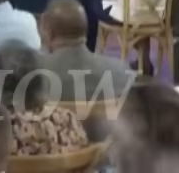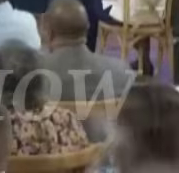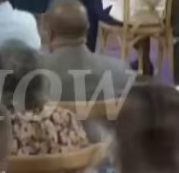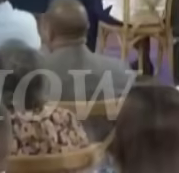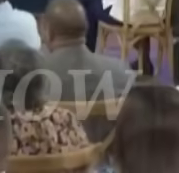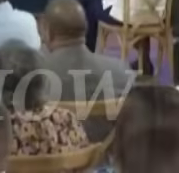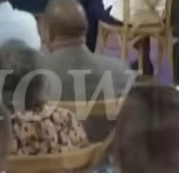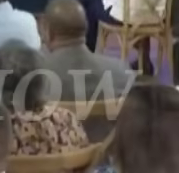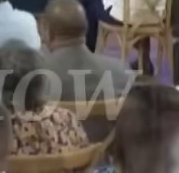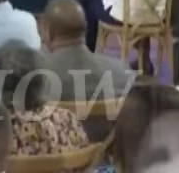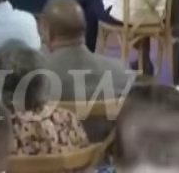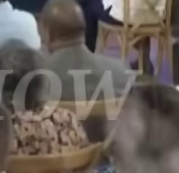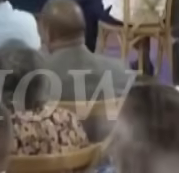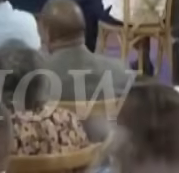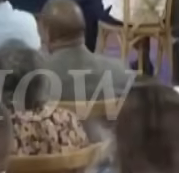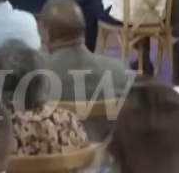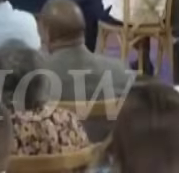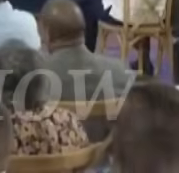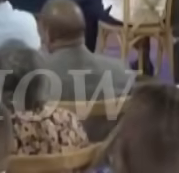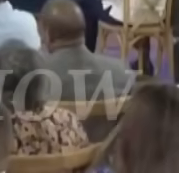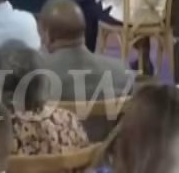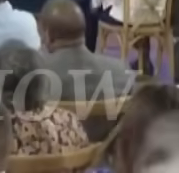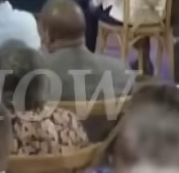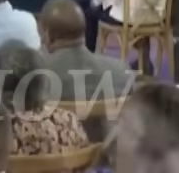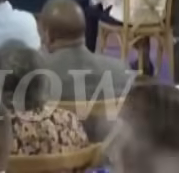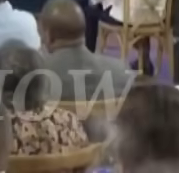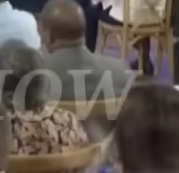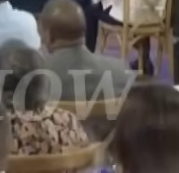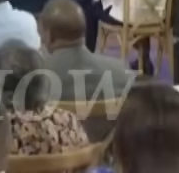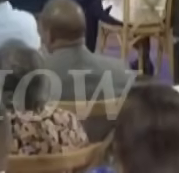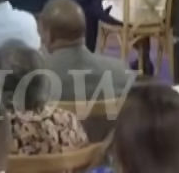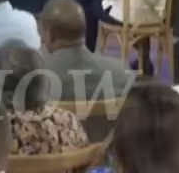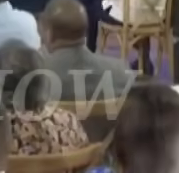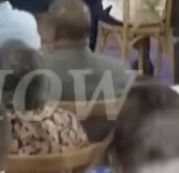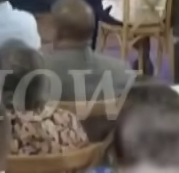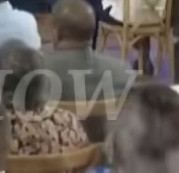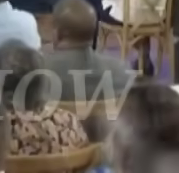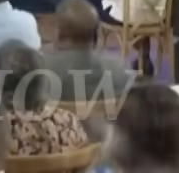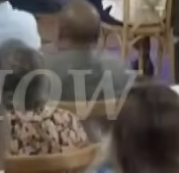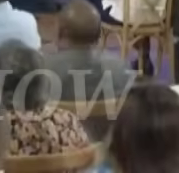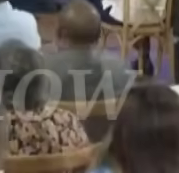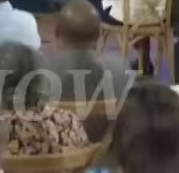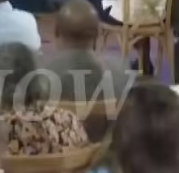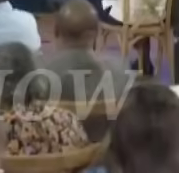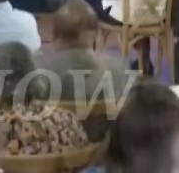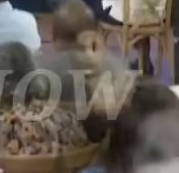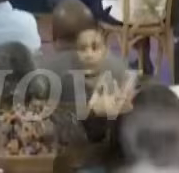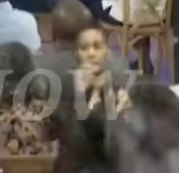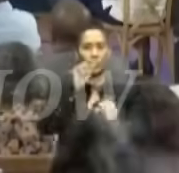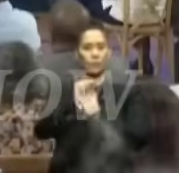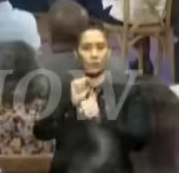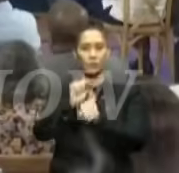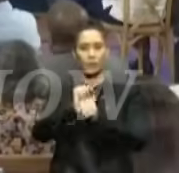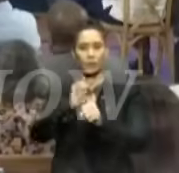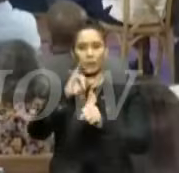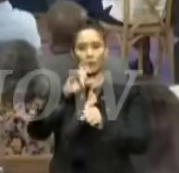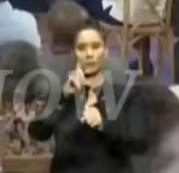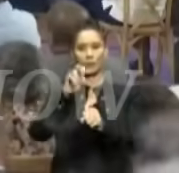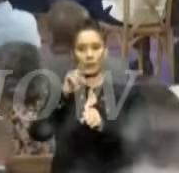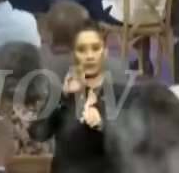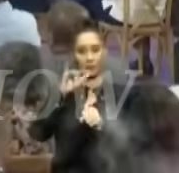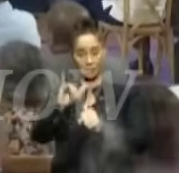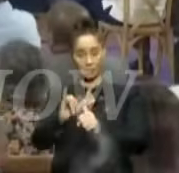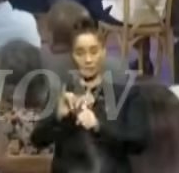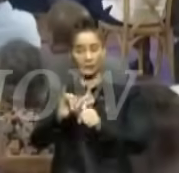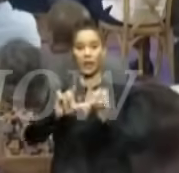estas áreas y vamos a presentar las obras que está haciendo el indre y después la que